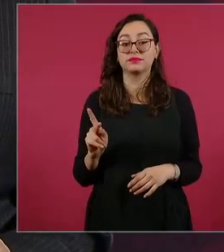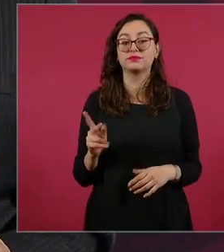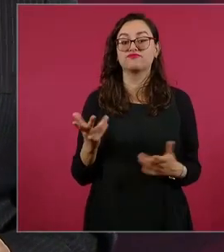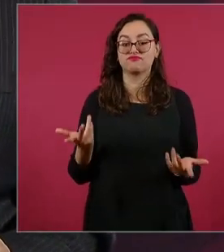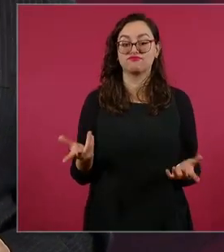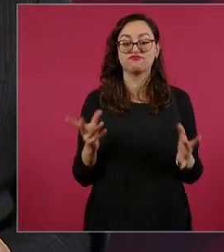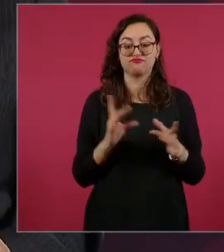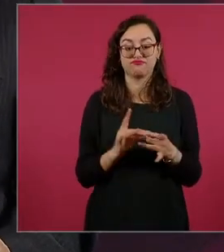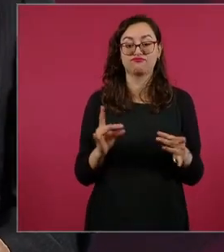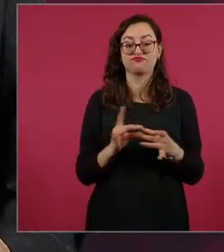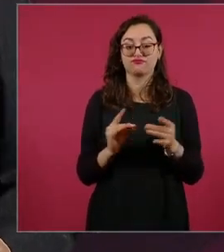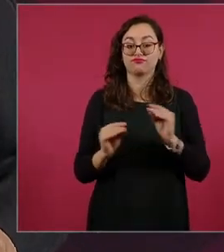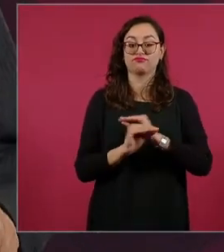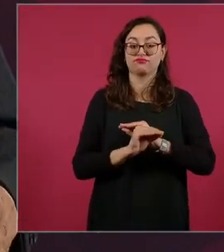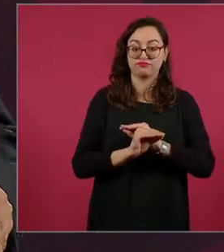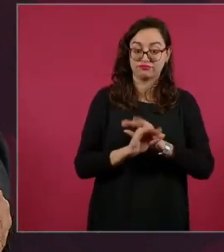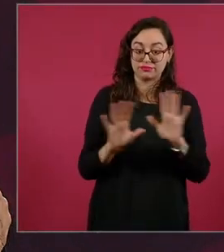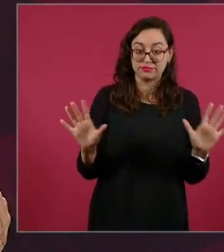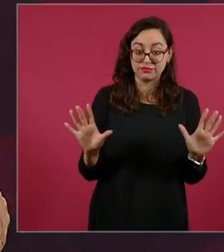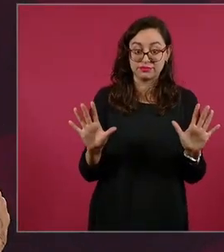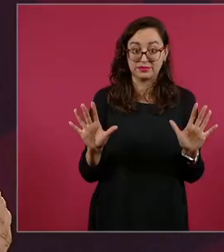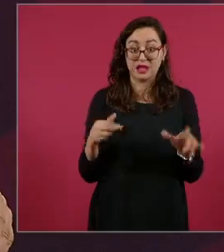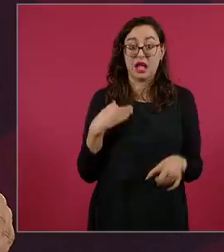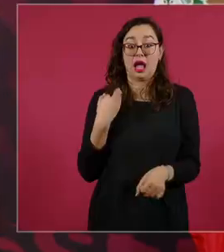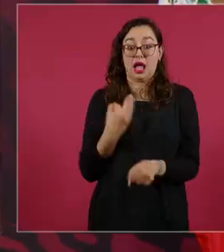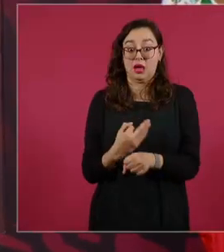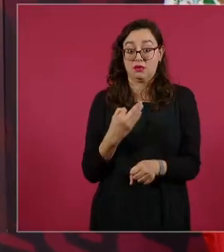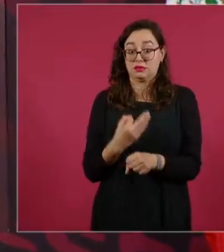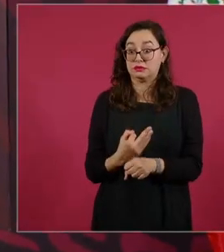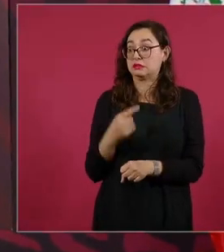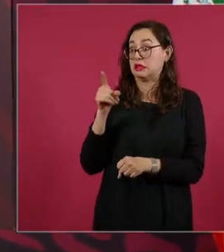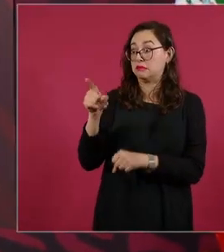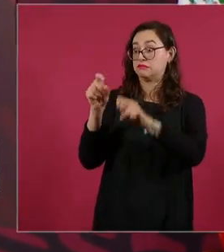aclarar esto entonces ¿qué pasa con estos ministros